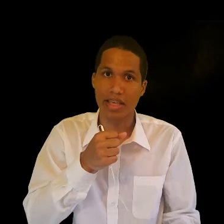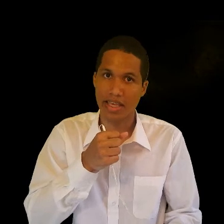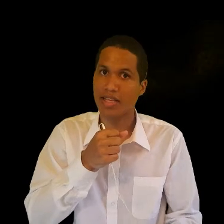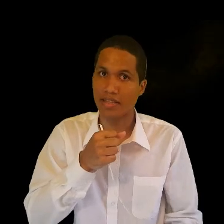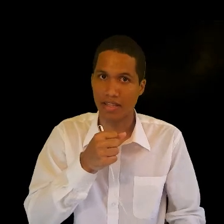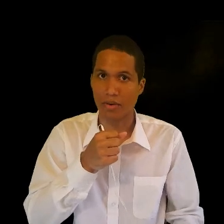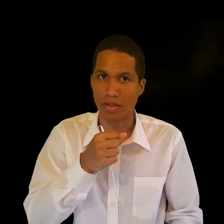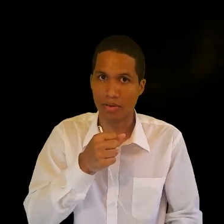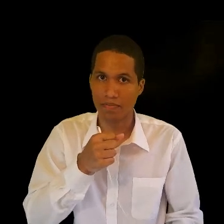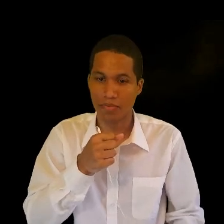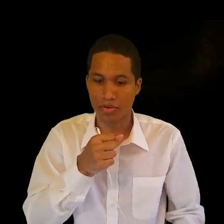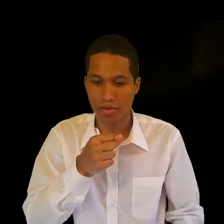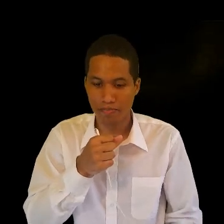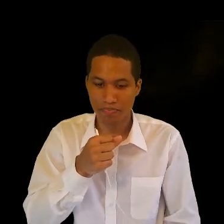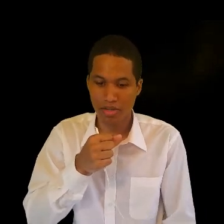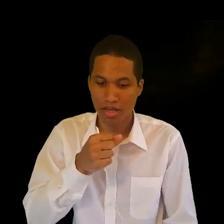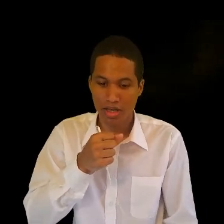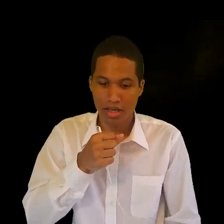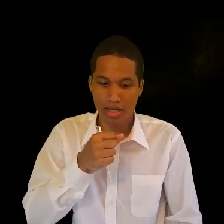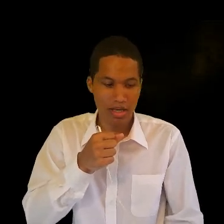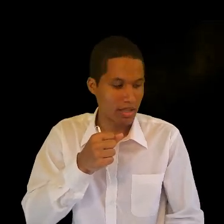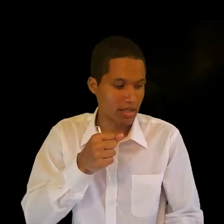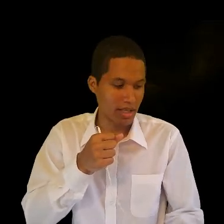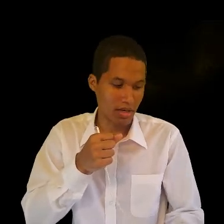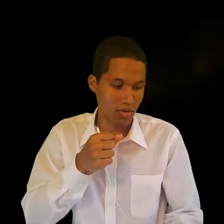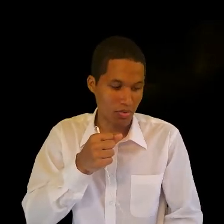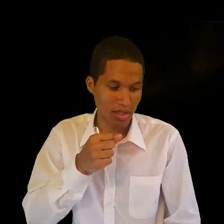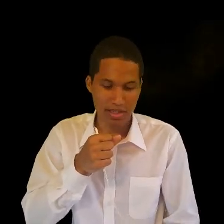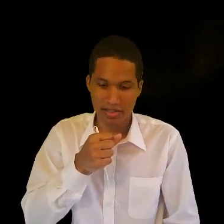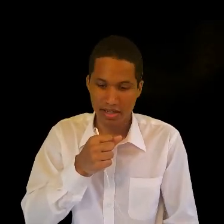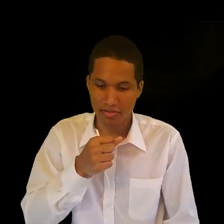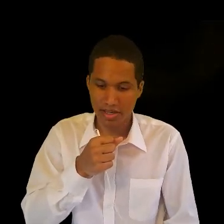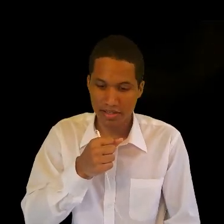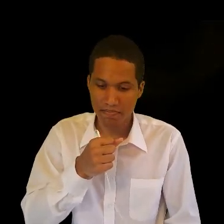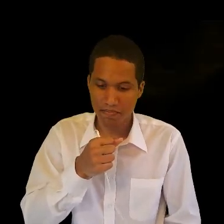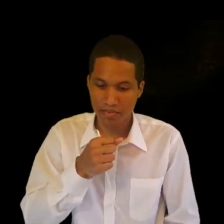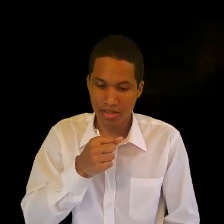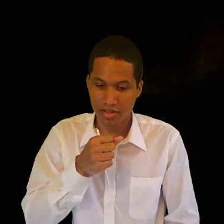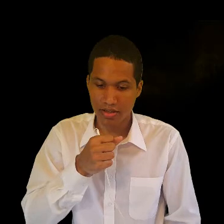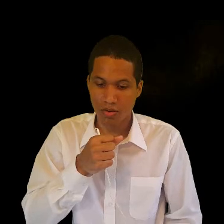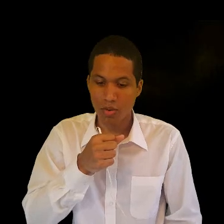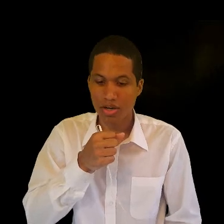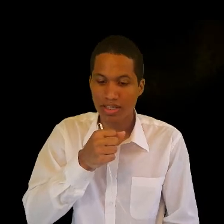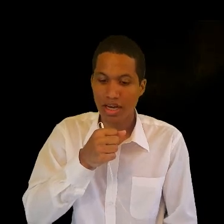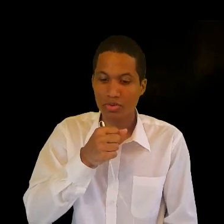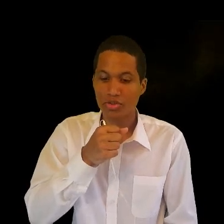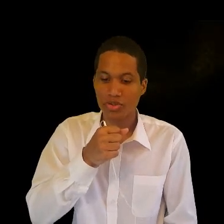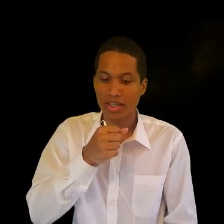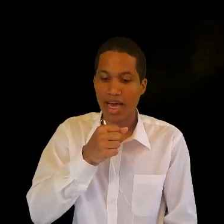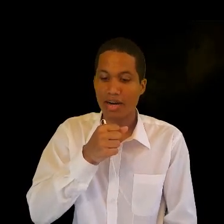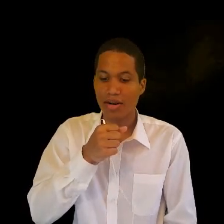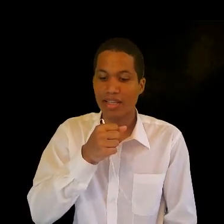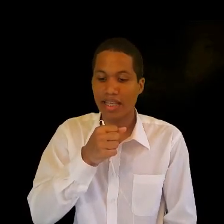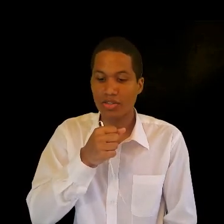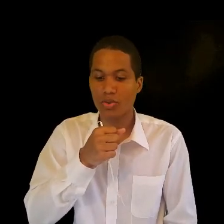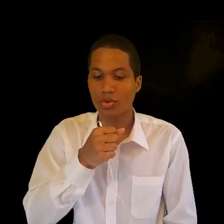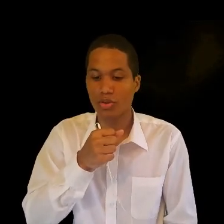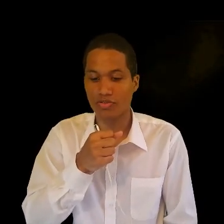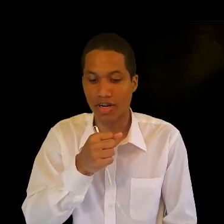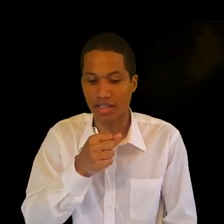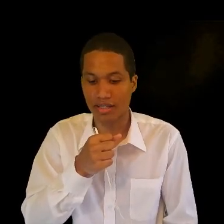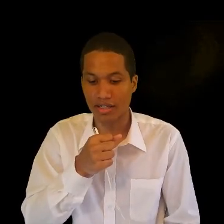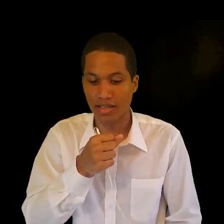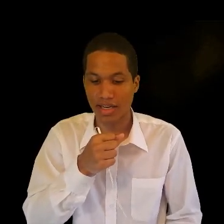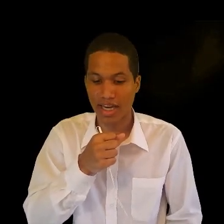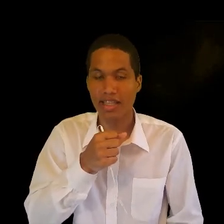sabe de quién se está hablando. ¿Okay? Tengo una tercera frase. Walking down the street, I ran into an